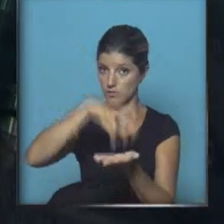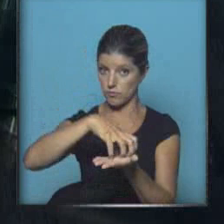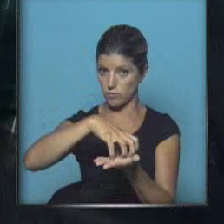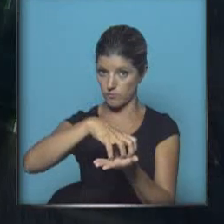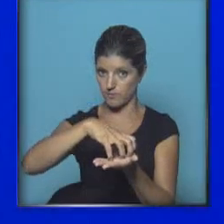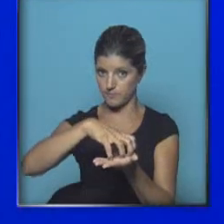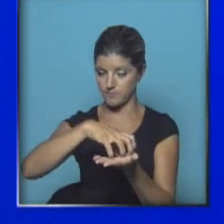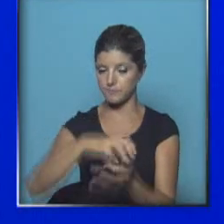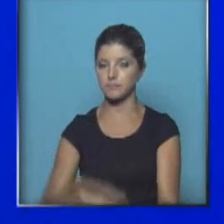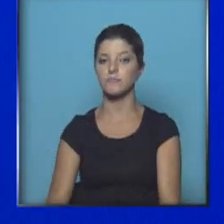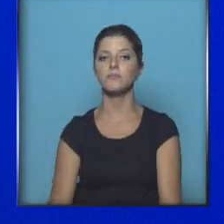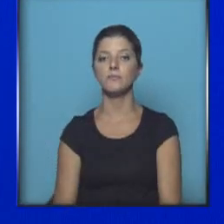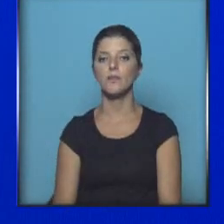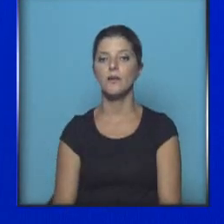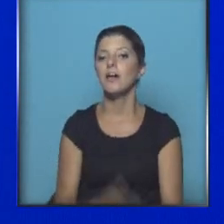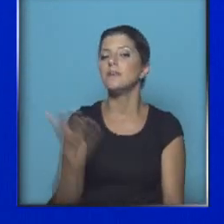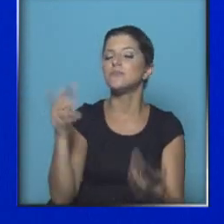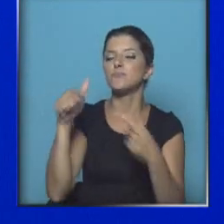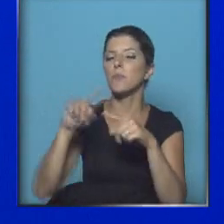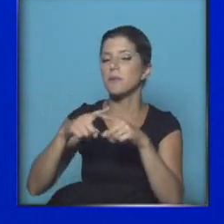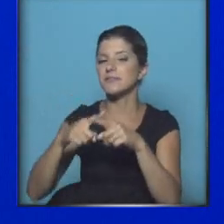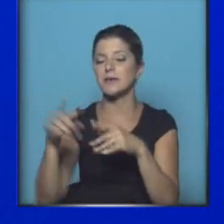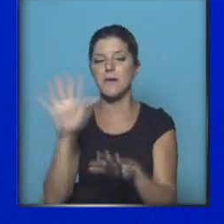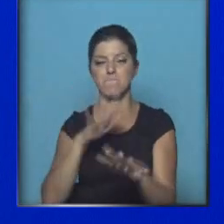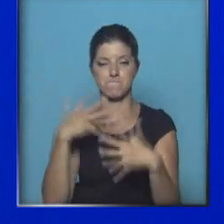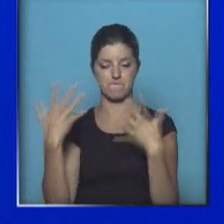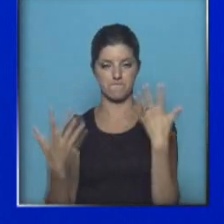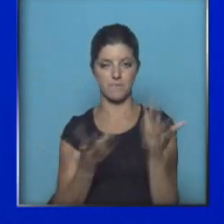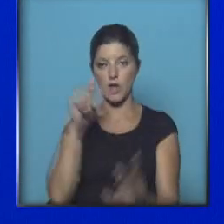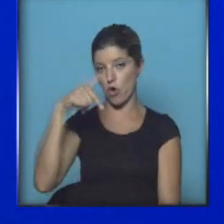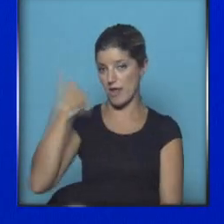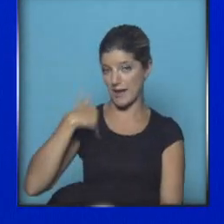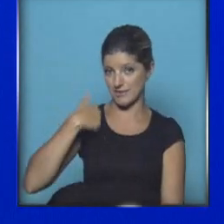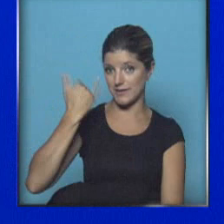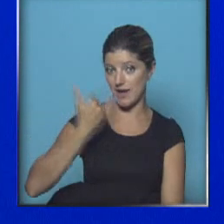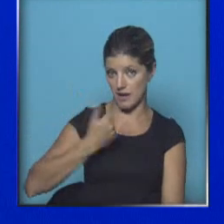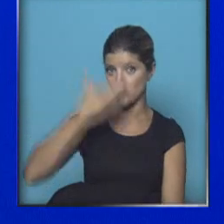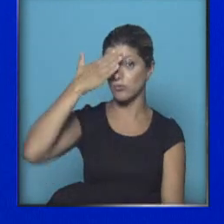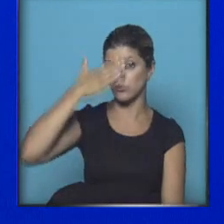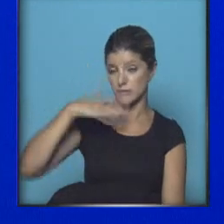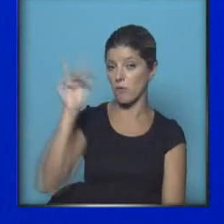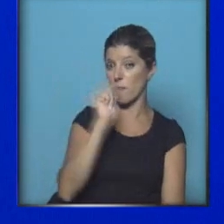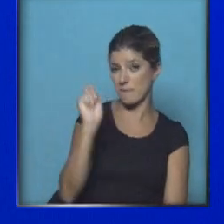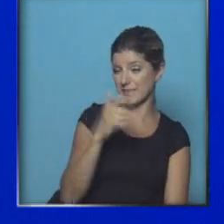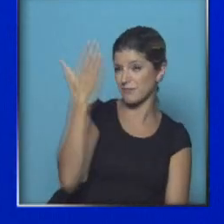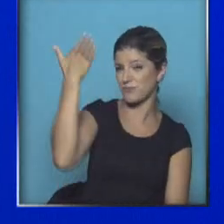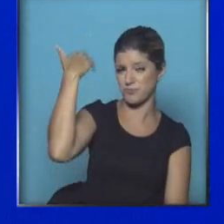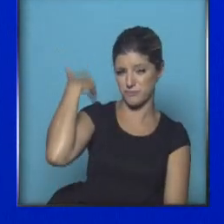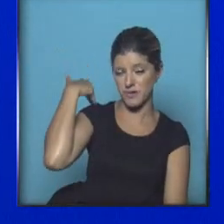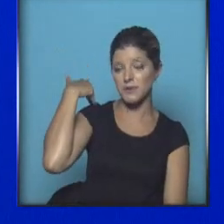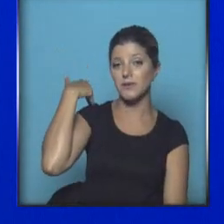Dentro de una política muy escandalosa, que es lo que se está dando en nuestro país en los últimos meses en forma